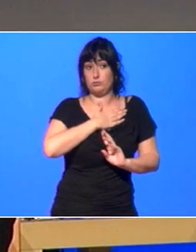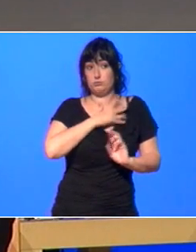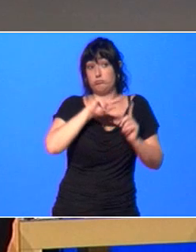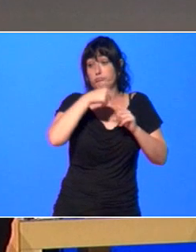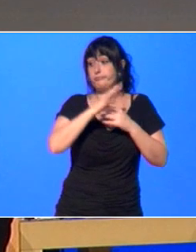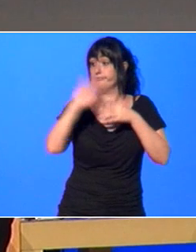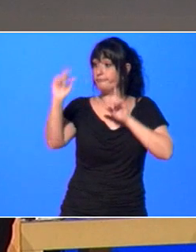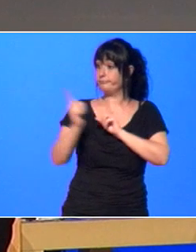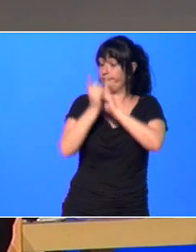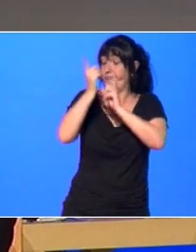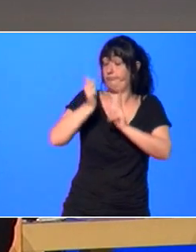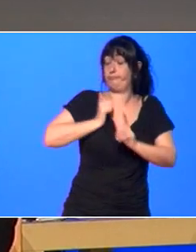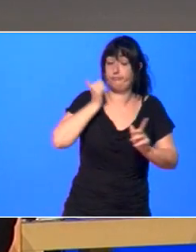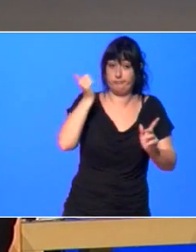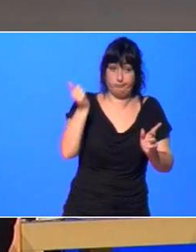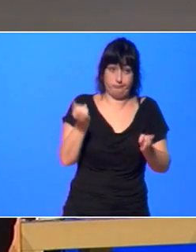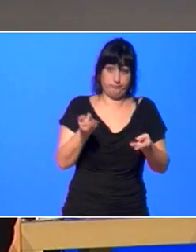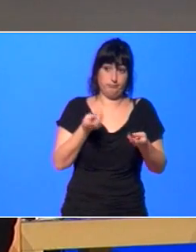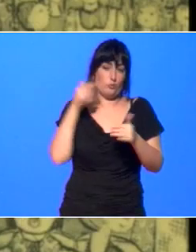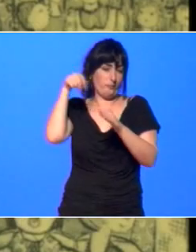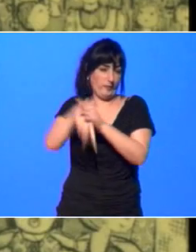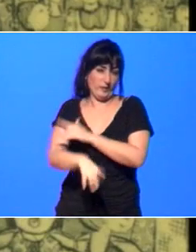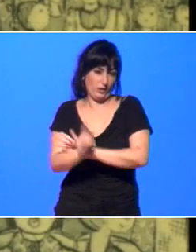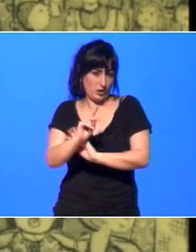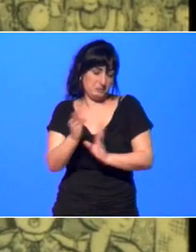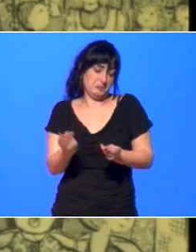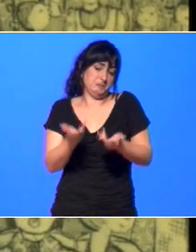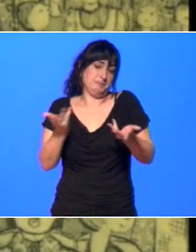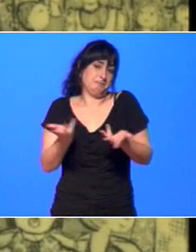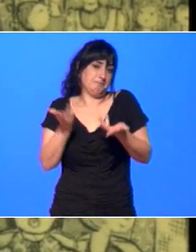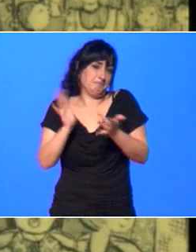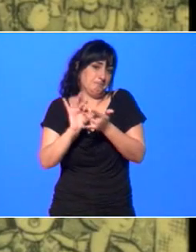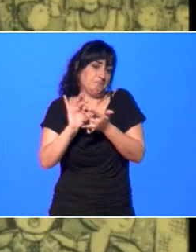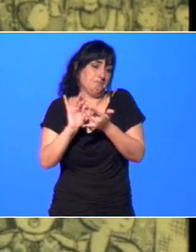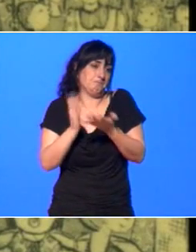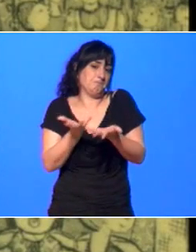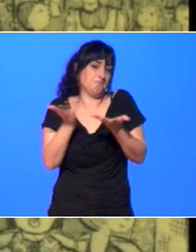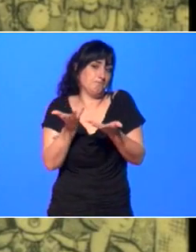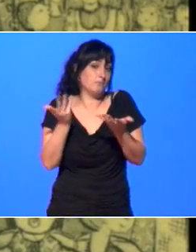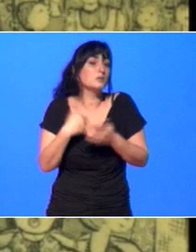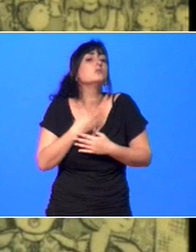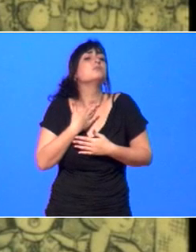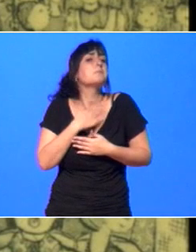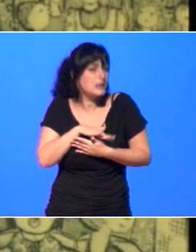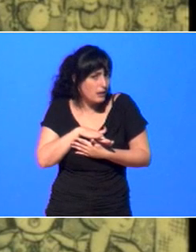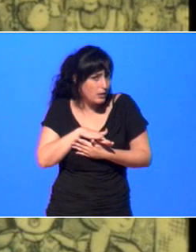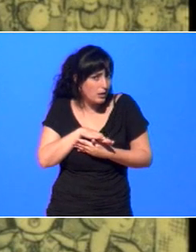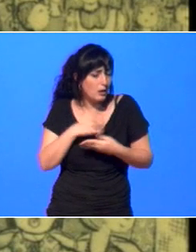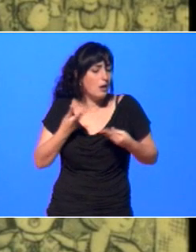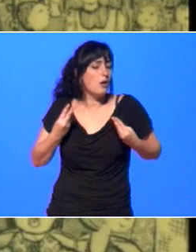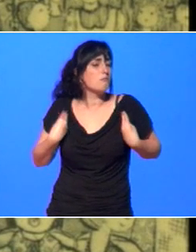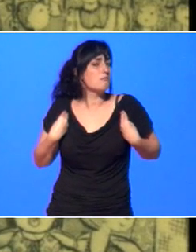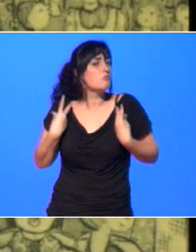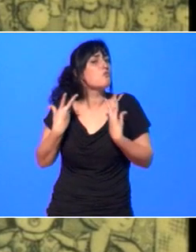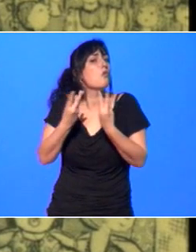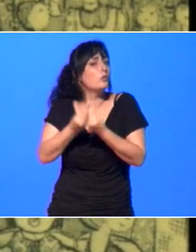casualmente, superficialmente, o queremos, y nos apetece, vivir juntos en una sociedad que